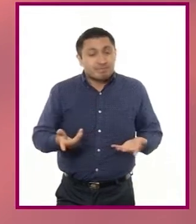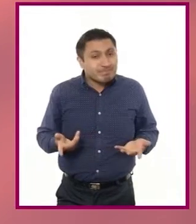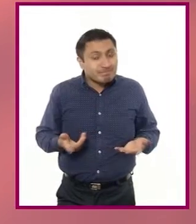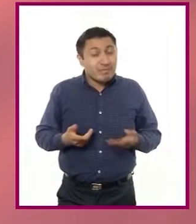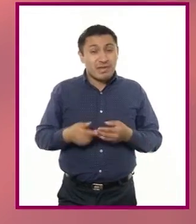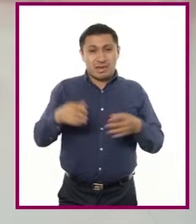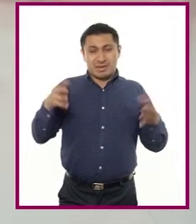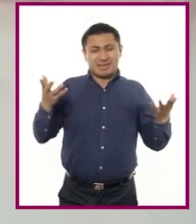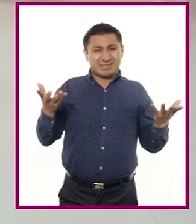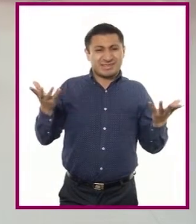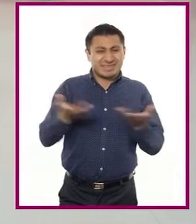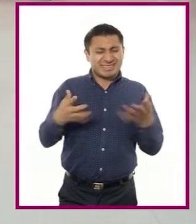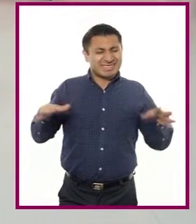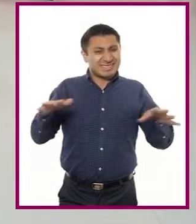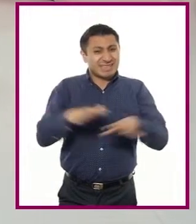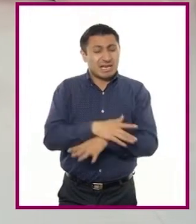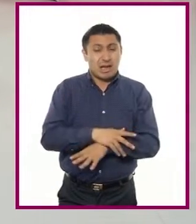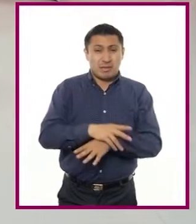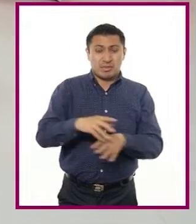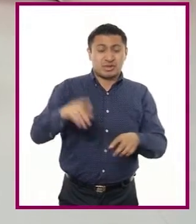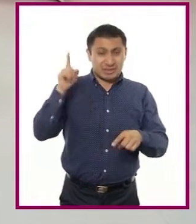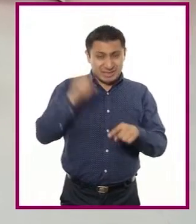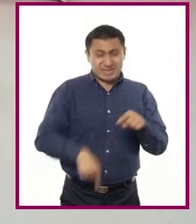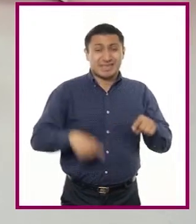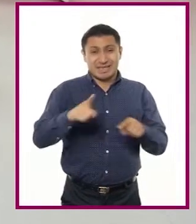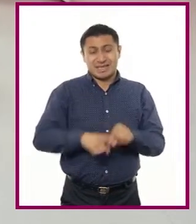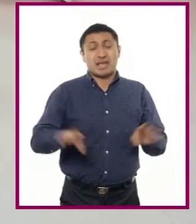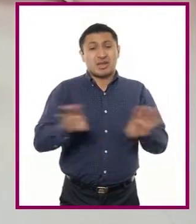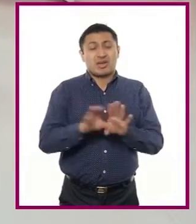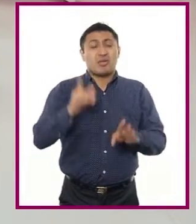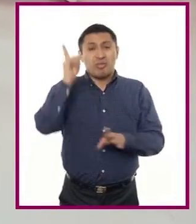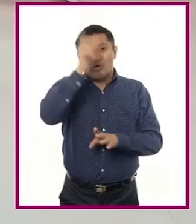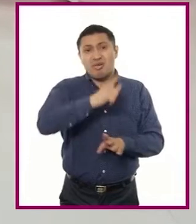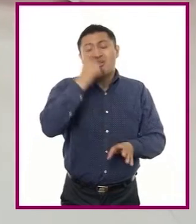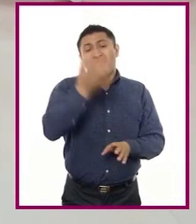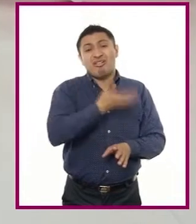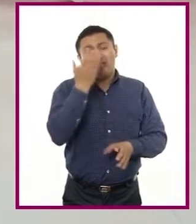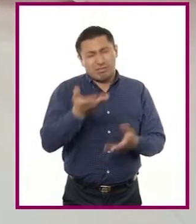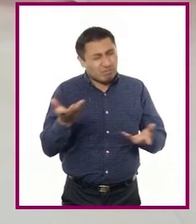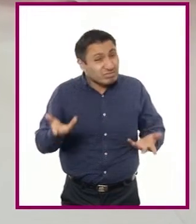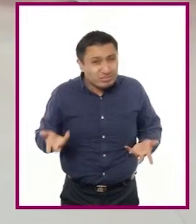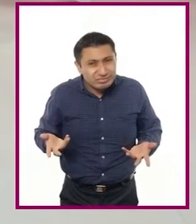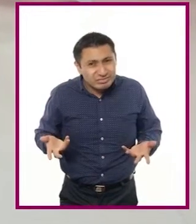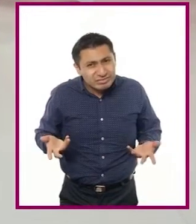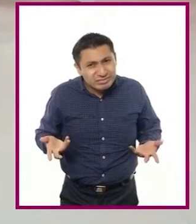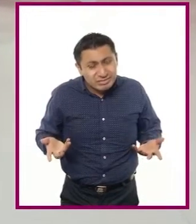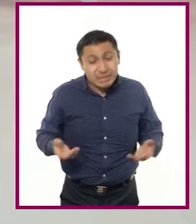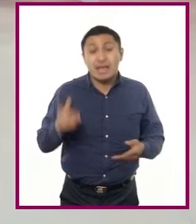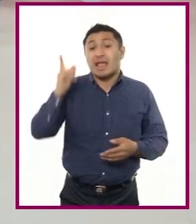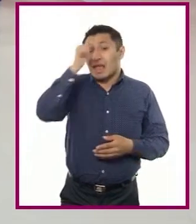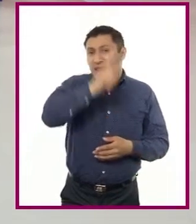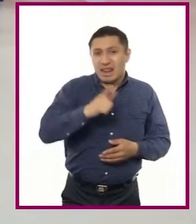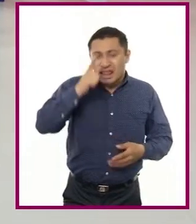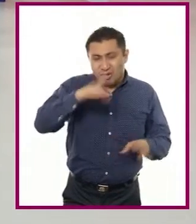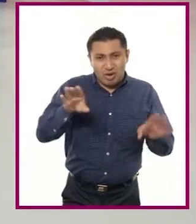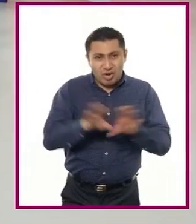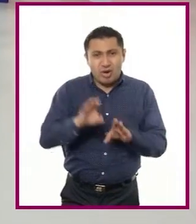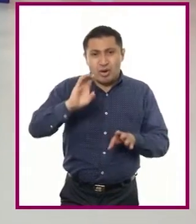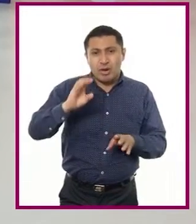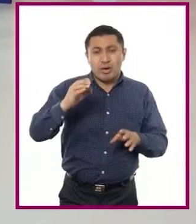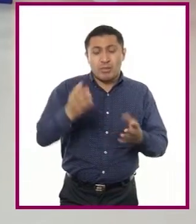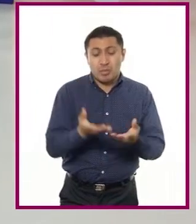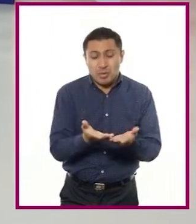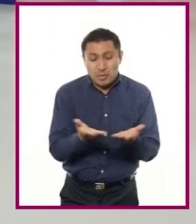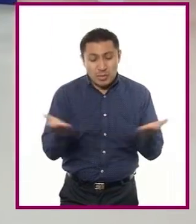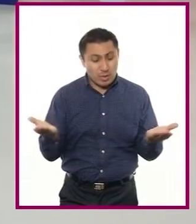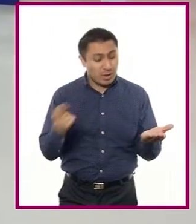¿no quitamos frescura a las expresiones? El lenguaje es como una charola llena